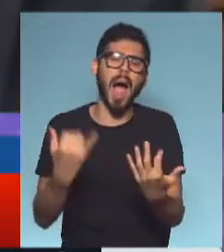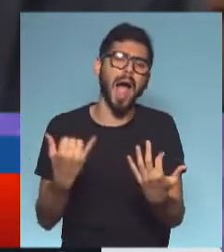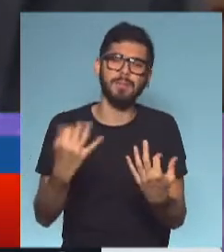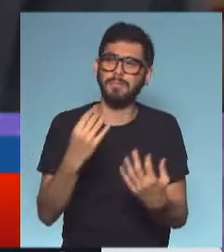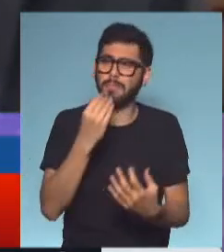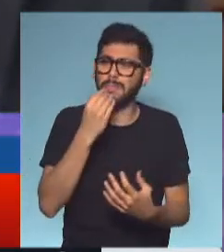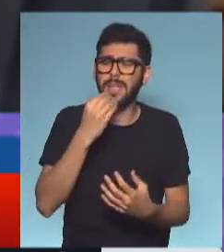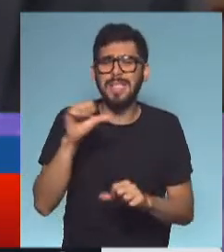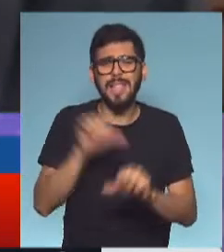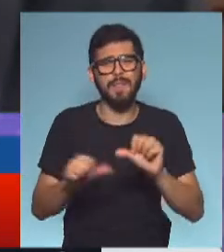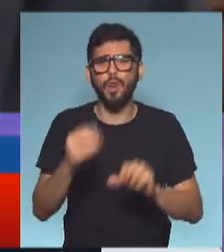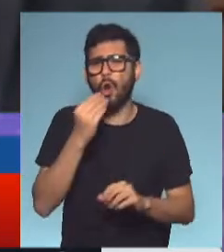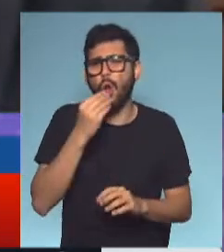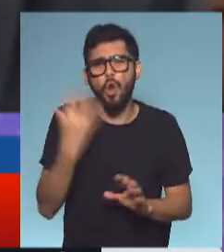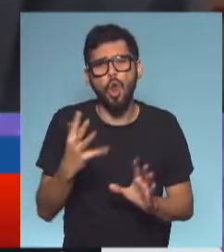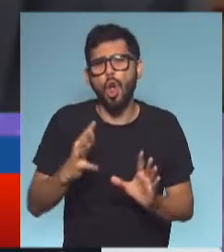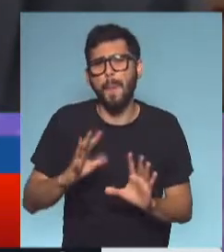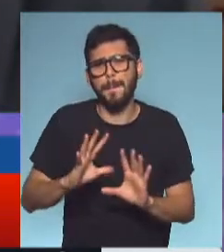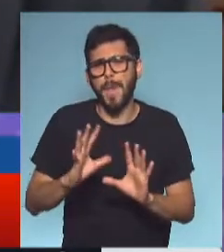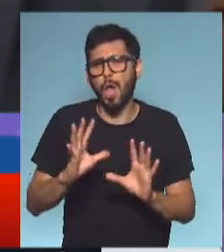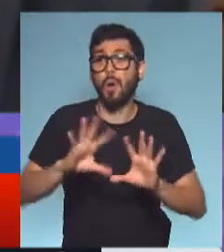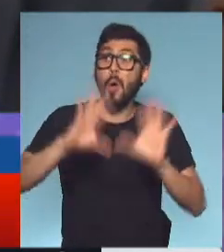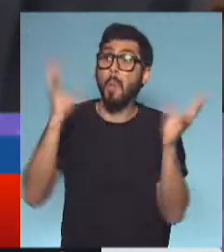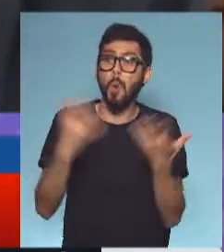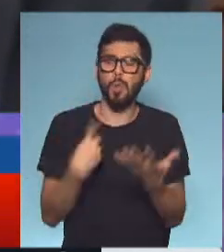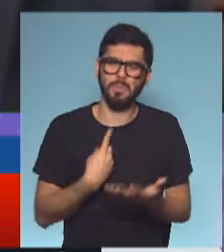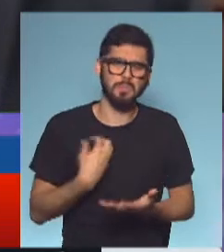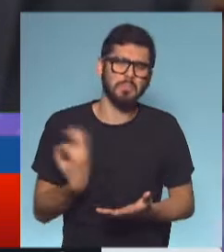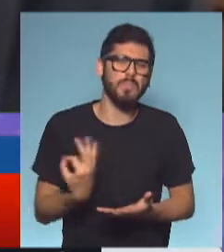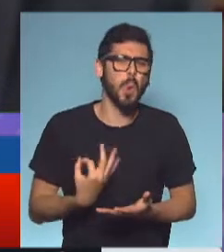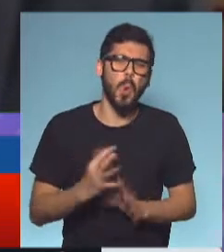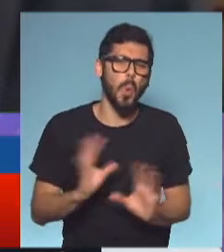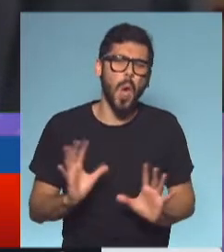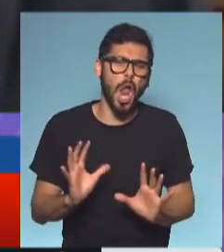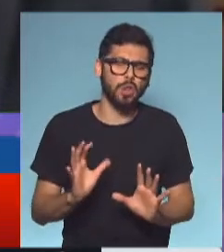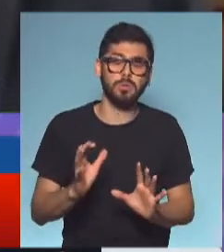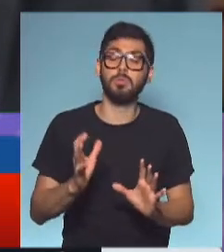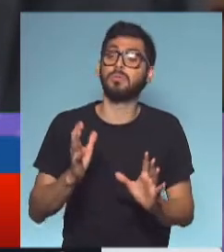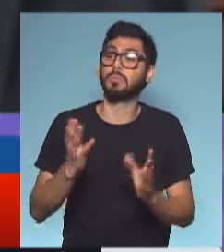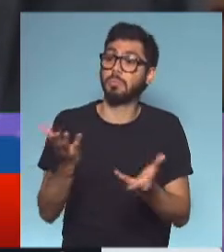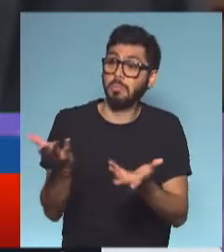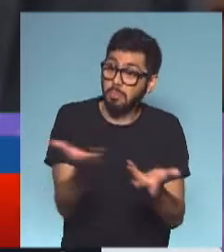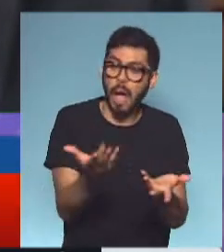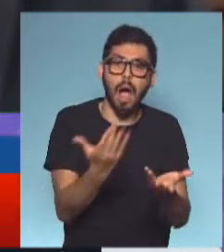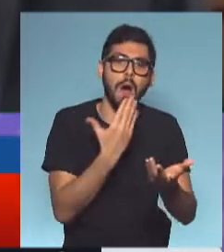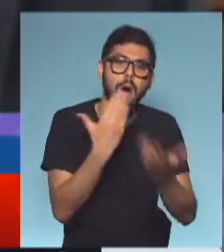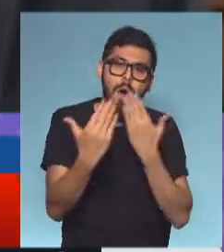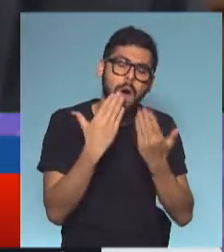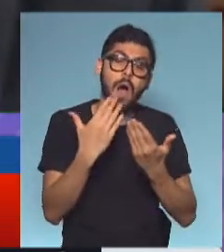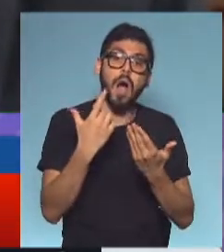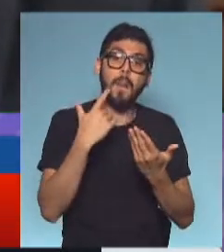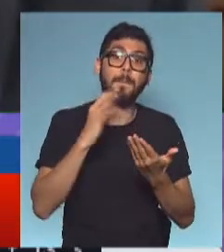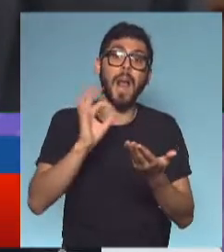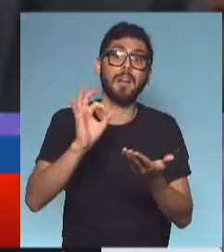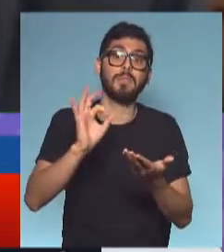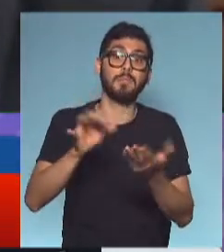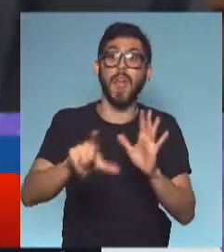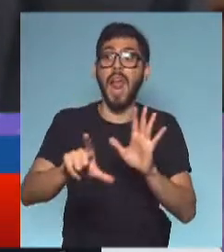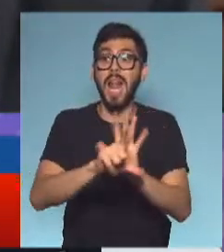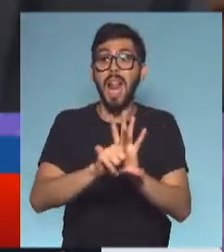mejores científicos y epidemiólogos de nivel mundial en nuestro país, que todos esos aportes contribuyan para, en ese caso, tener una